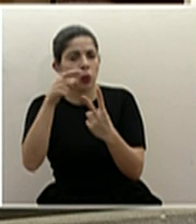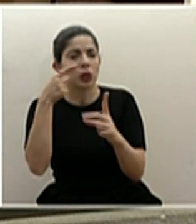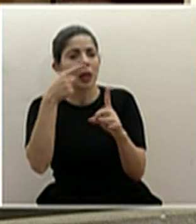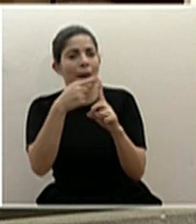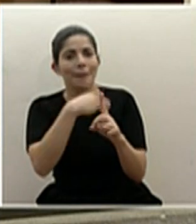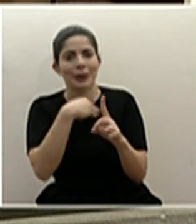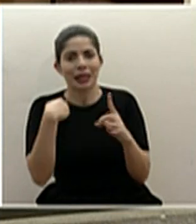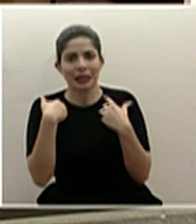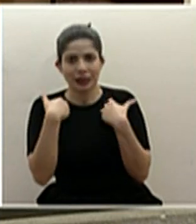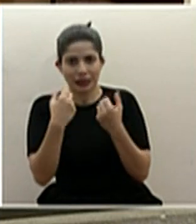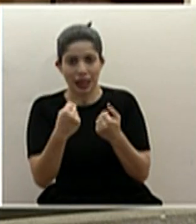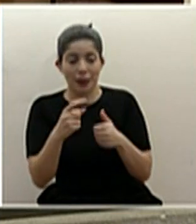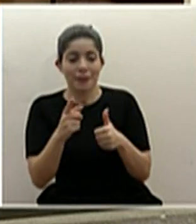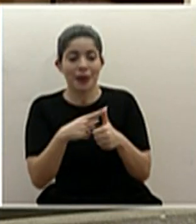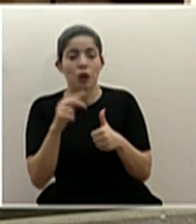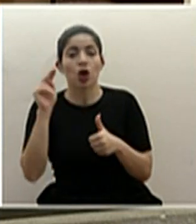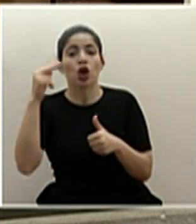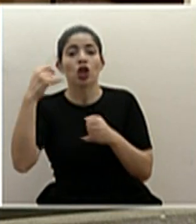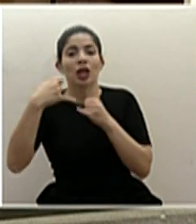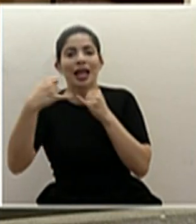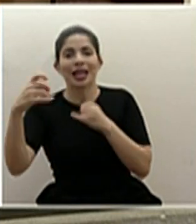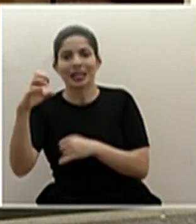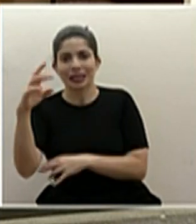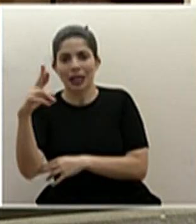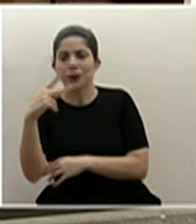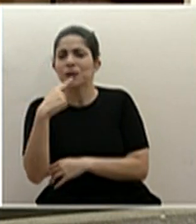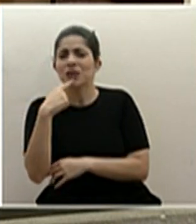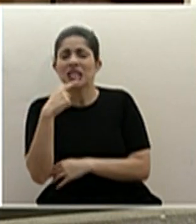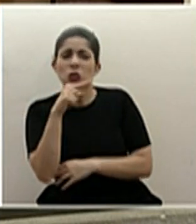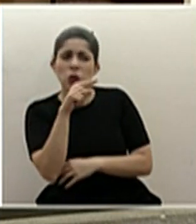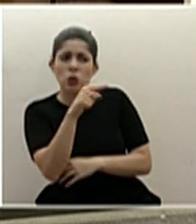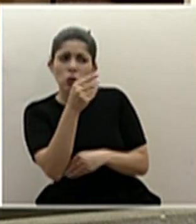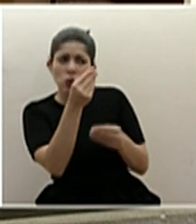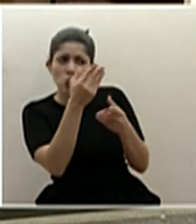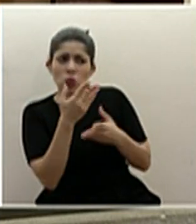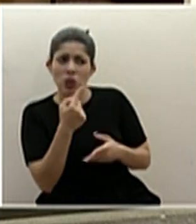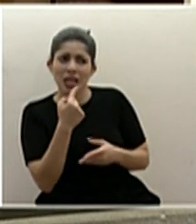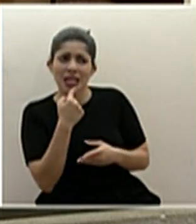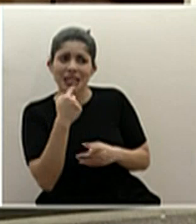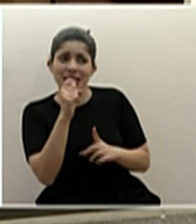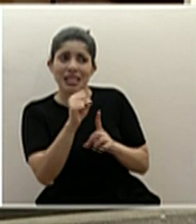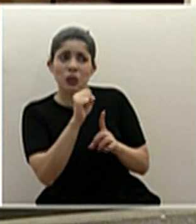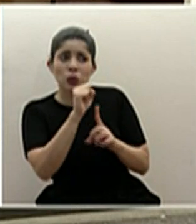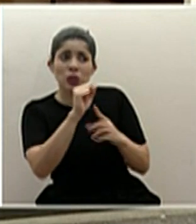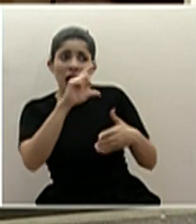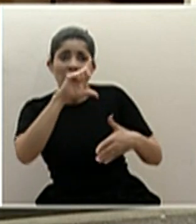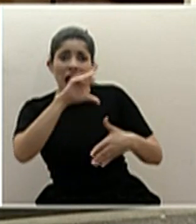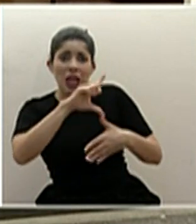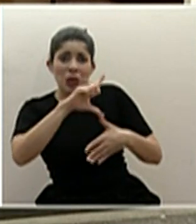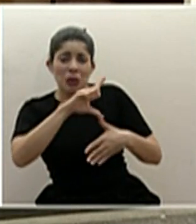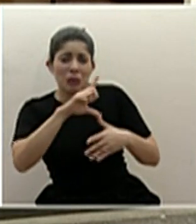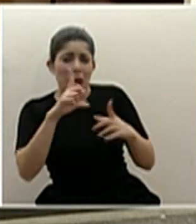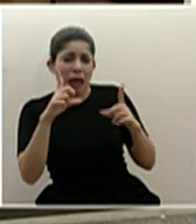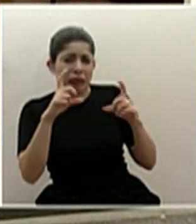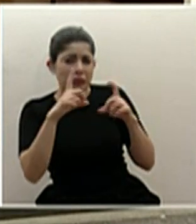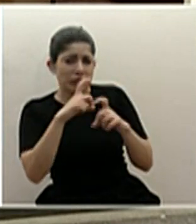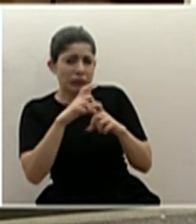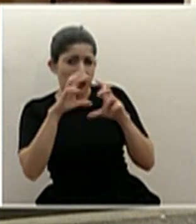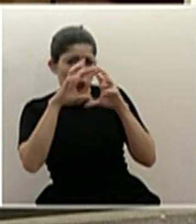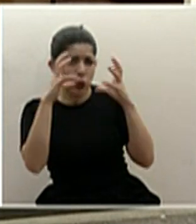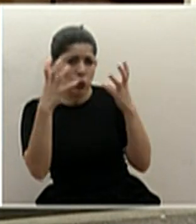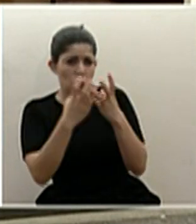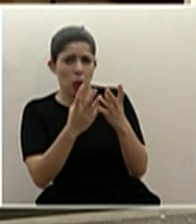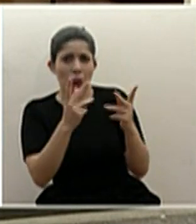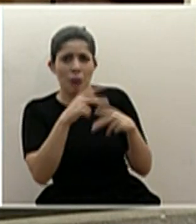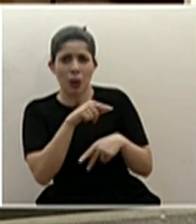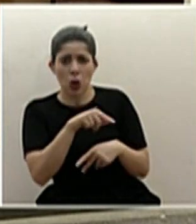Salud. Iniciamos con Noticias en Línea CR. Usted indica que la situación en Latinoamérica está crítica a nivel mundial.